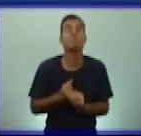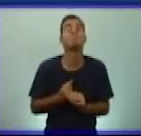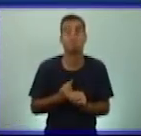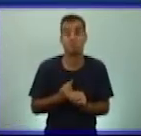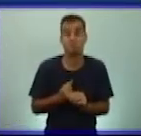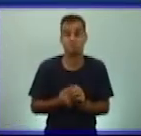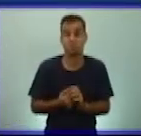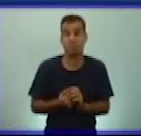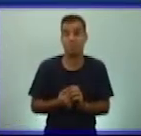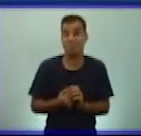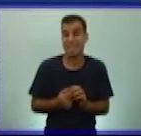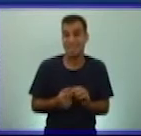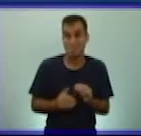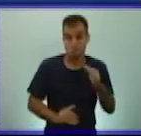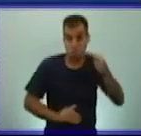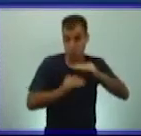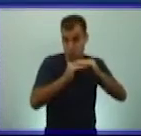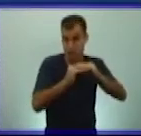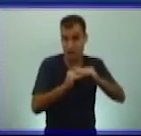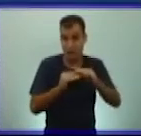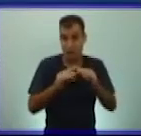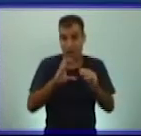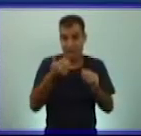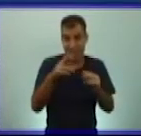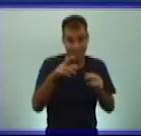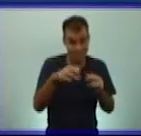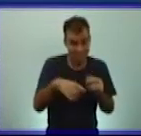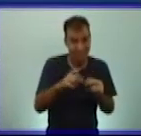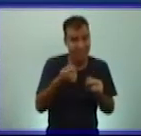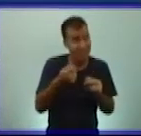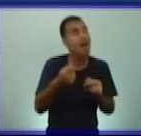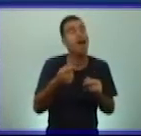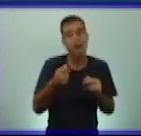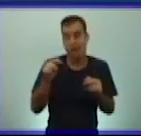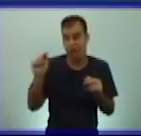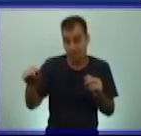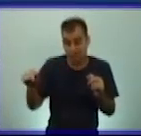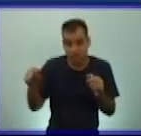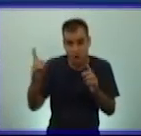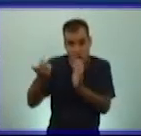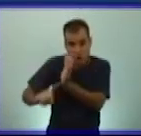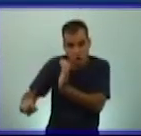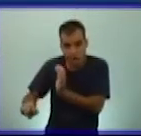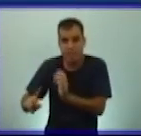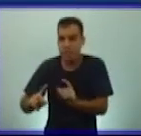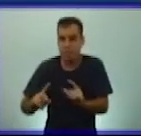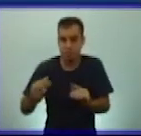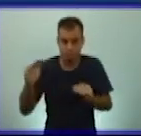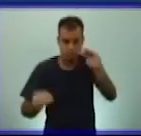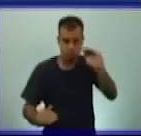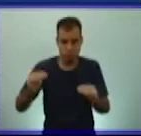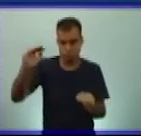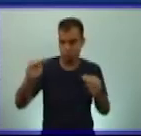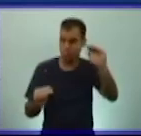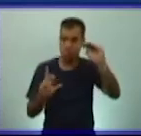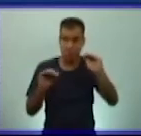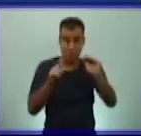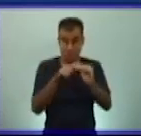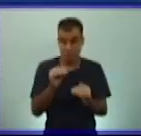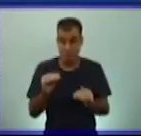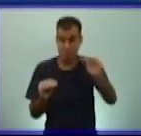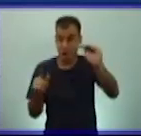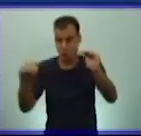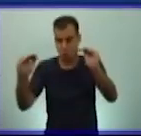respectivas ecuaciones tanto para la carga en el circuito como para el valor de la corriente. En todo sistema